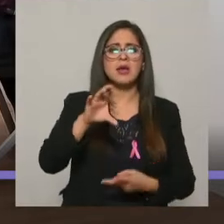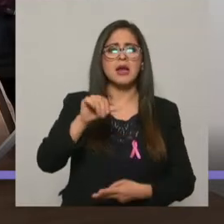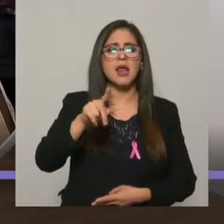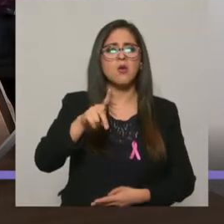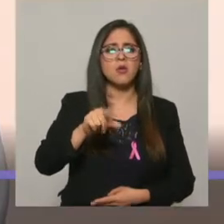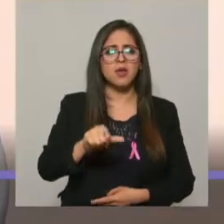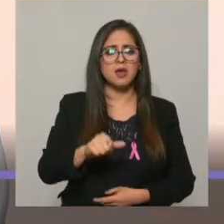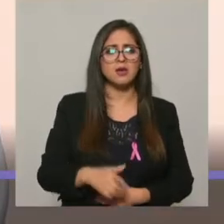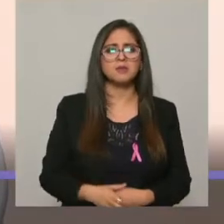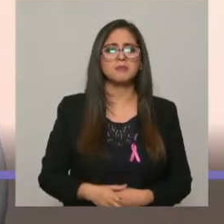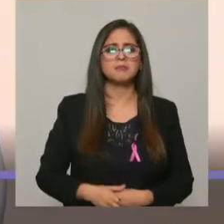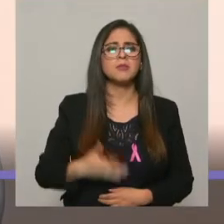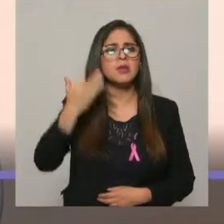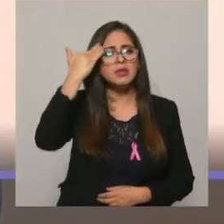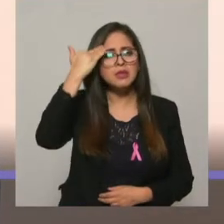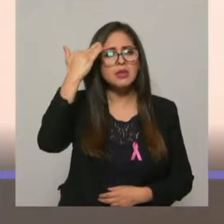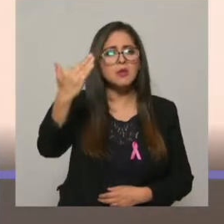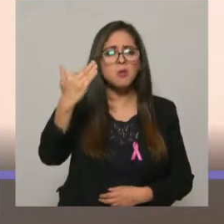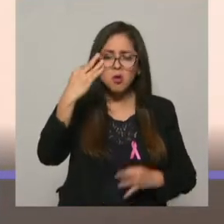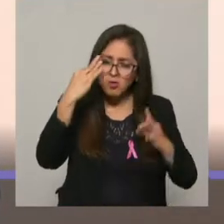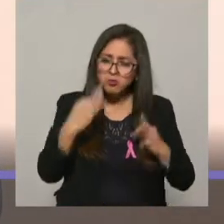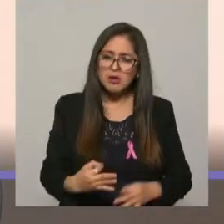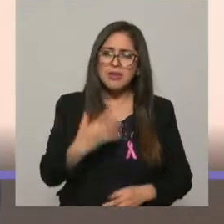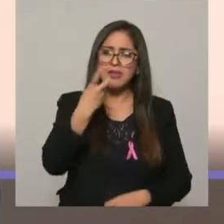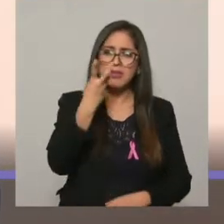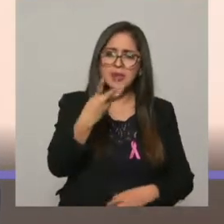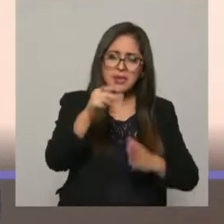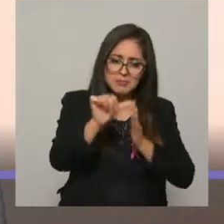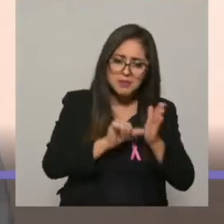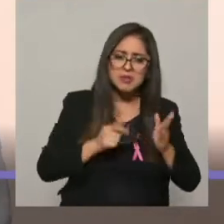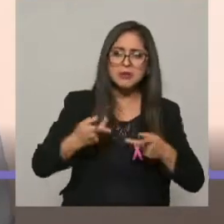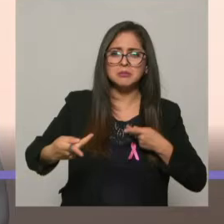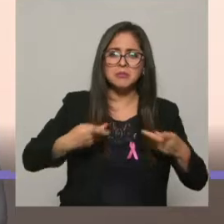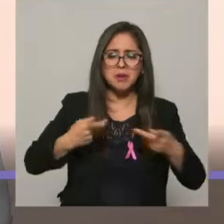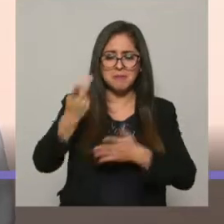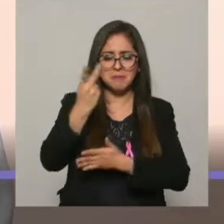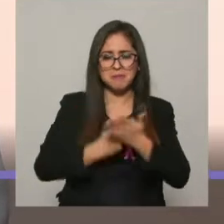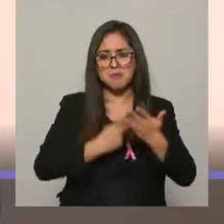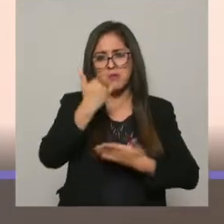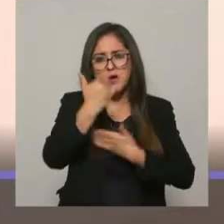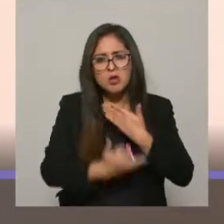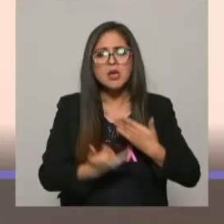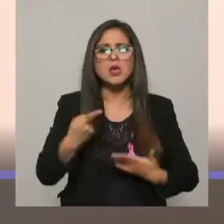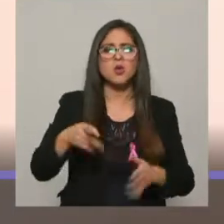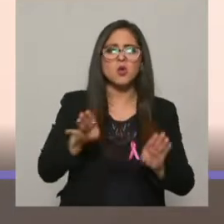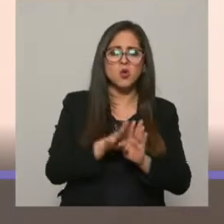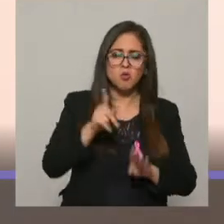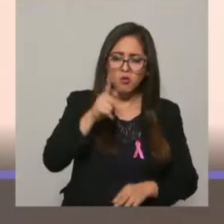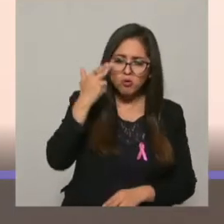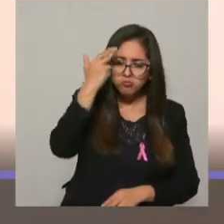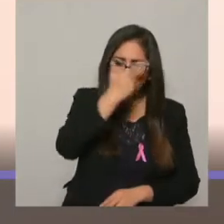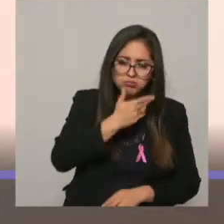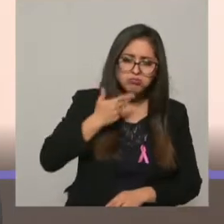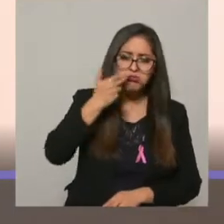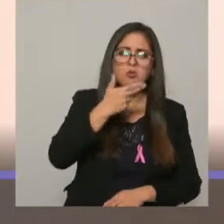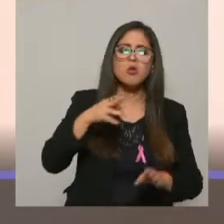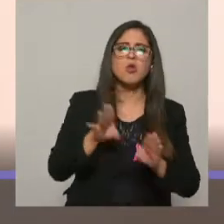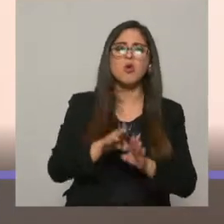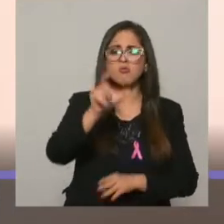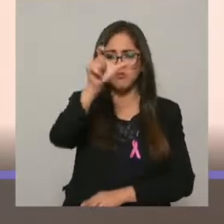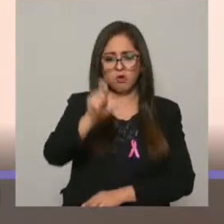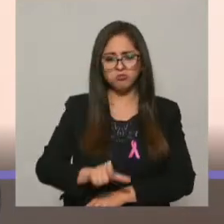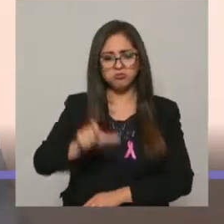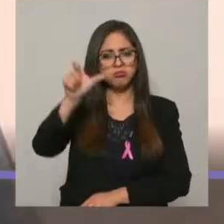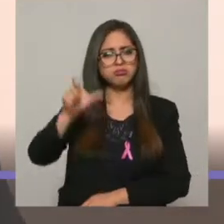Pues llevamos aproximadamente unos 3 meses con todo el proyecto, repasando, estudiando, tratando de encontrarnos en el